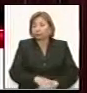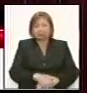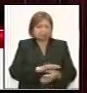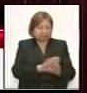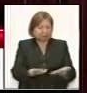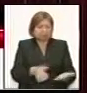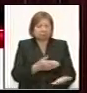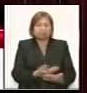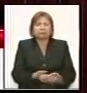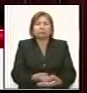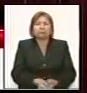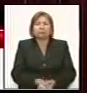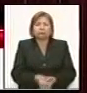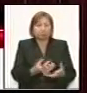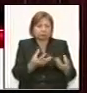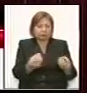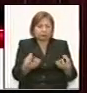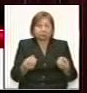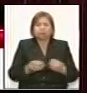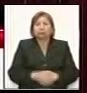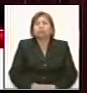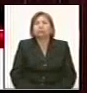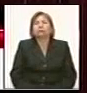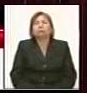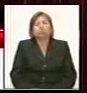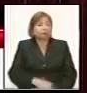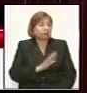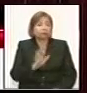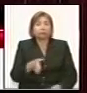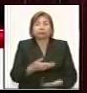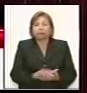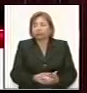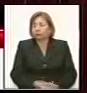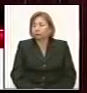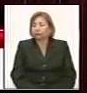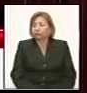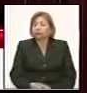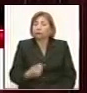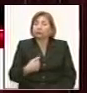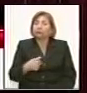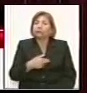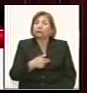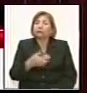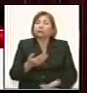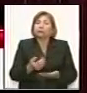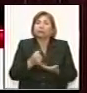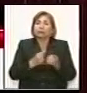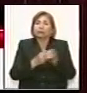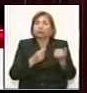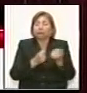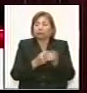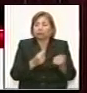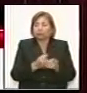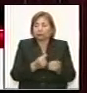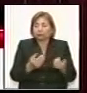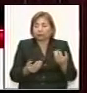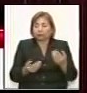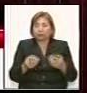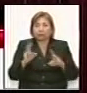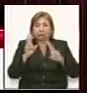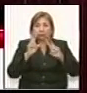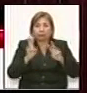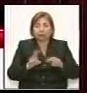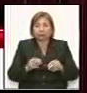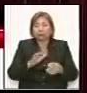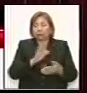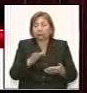general, en mayoría, yo creo que todos apoyamos la causa de Venezuela